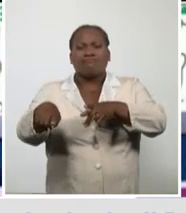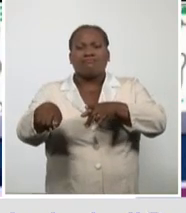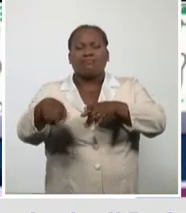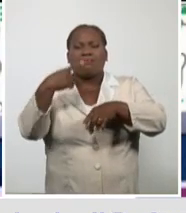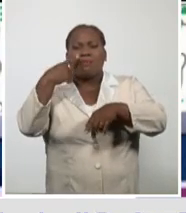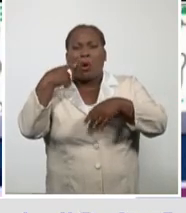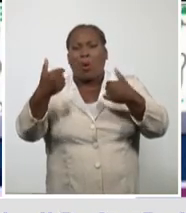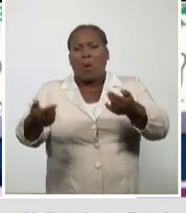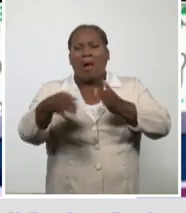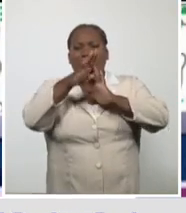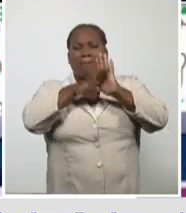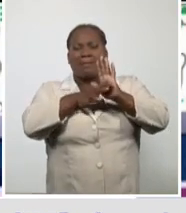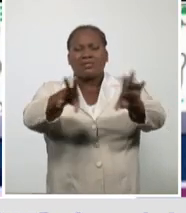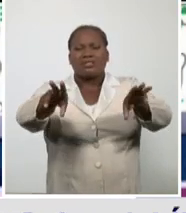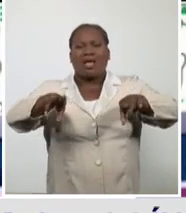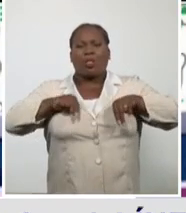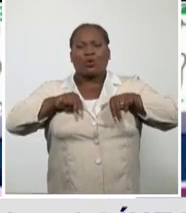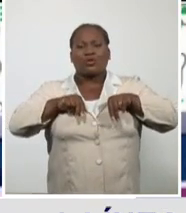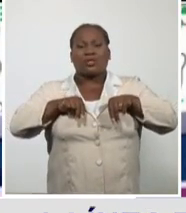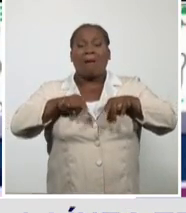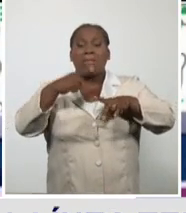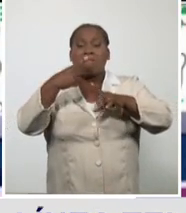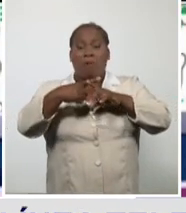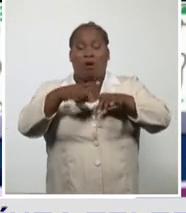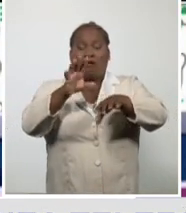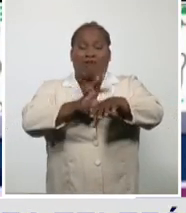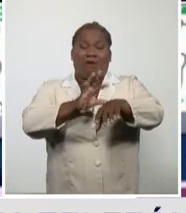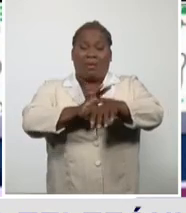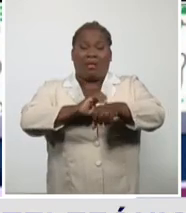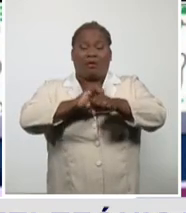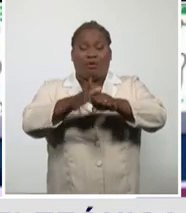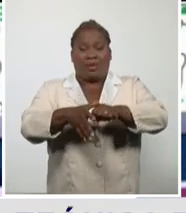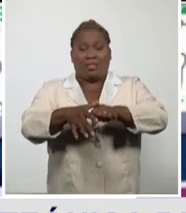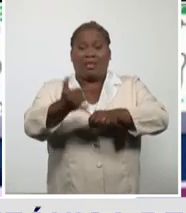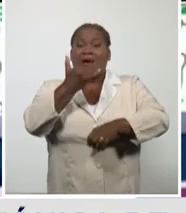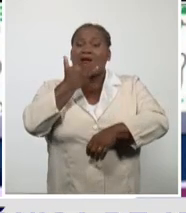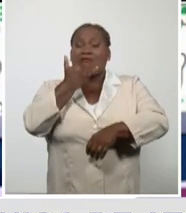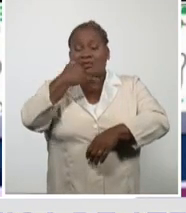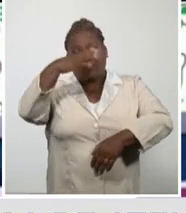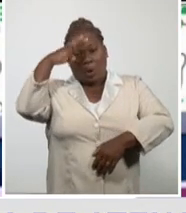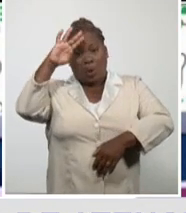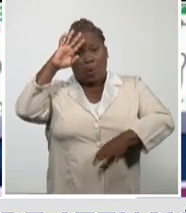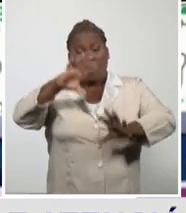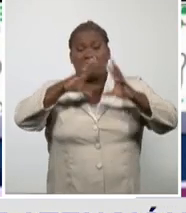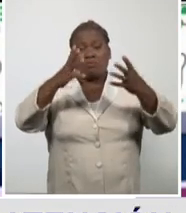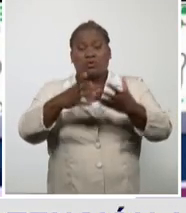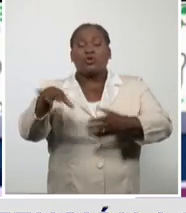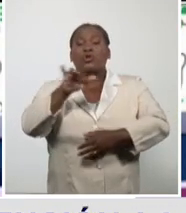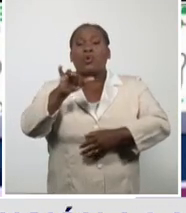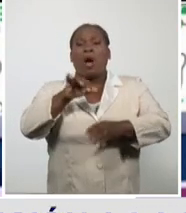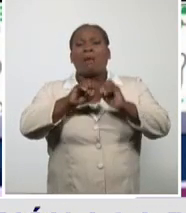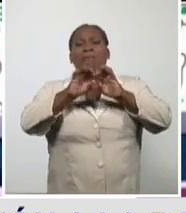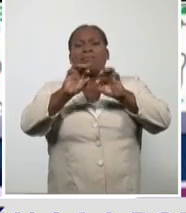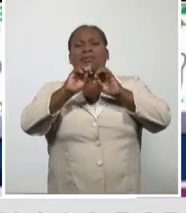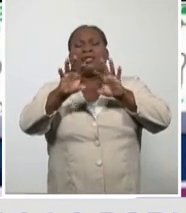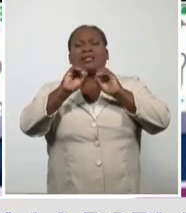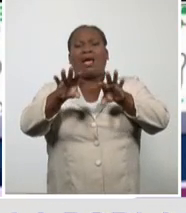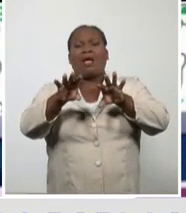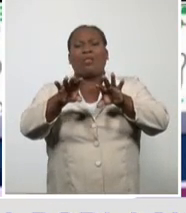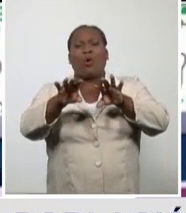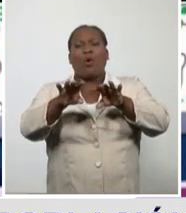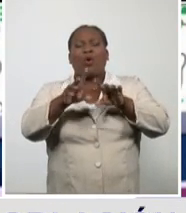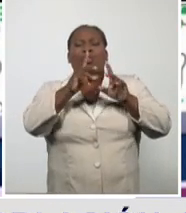a propósito de esta epidemia que afecta a nuestro país. También les estaremos presentando varios materiales desde diferentes